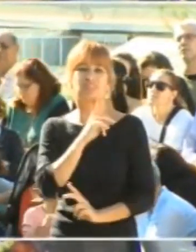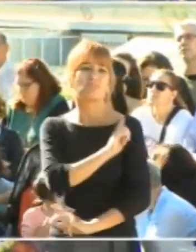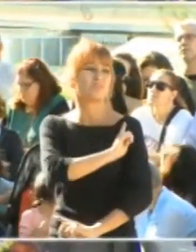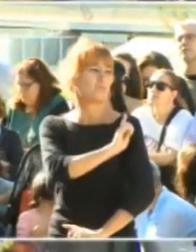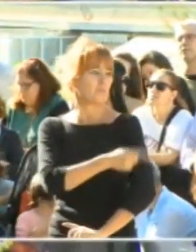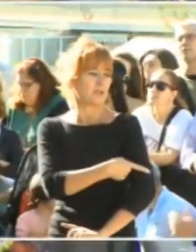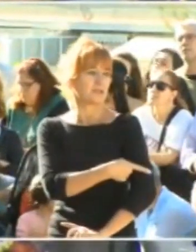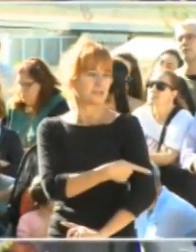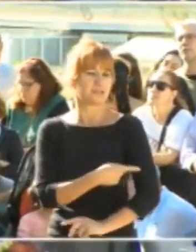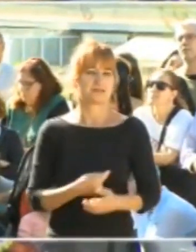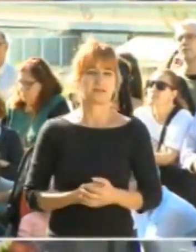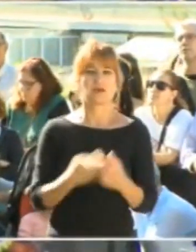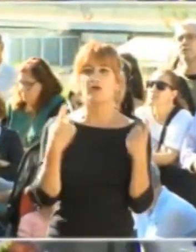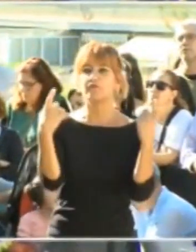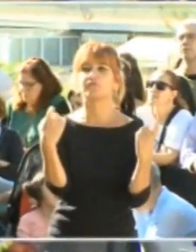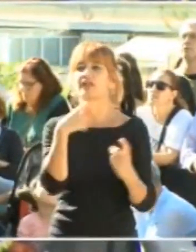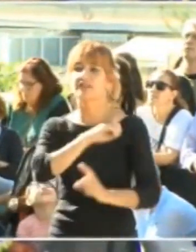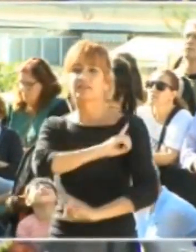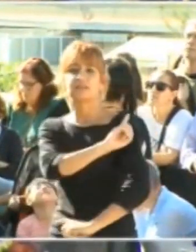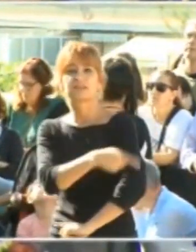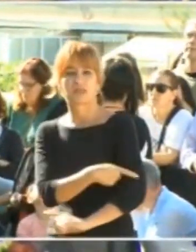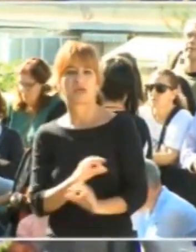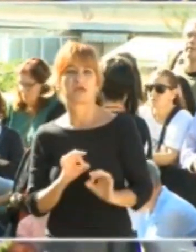hace falta ser muy valiente para defender el diálogo ahora